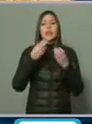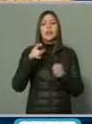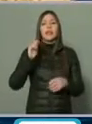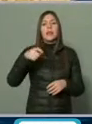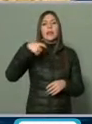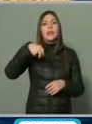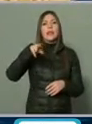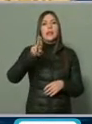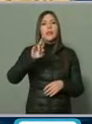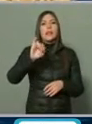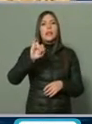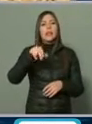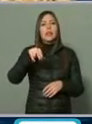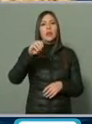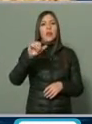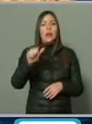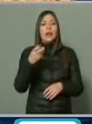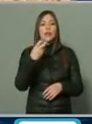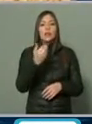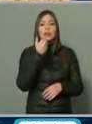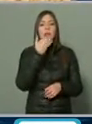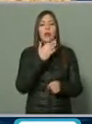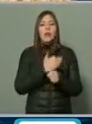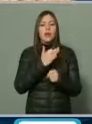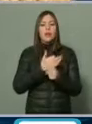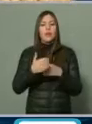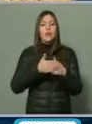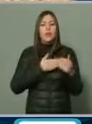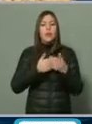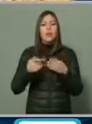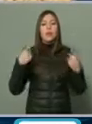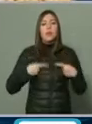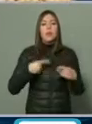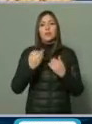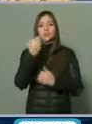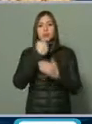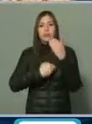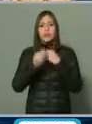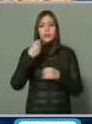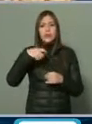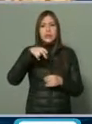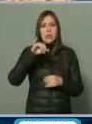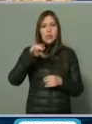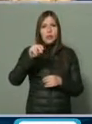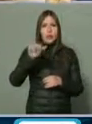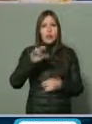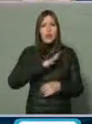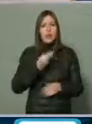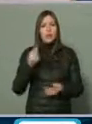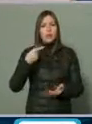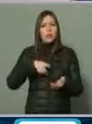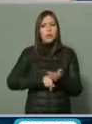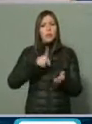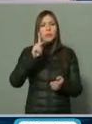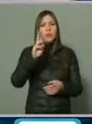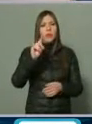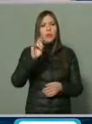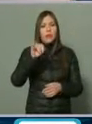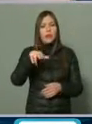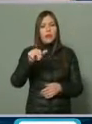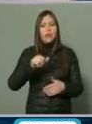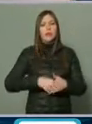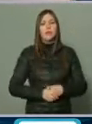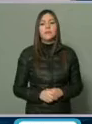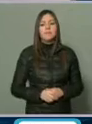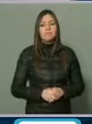quinoa, que es un alimento que, bueno, ahora anda como muy de moda, que la gente Sí. está consumiendo mucha quinoa y que tiene mucha proteína. Fíjate que sí, pero te